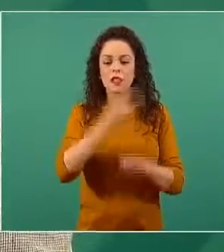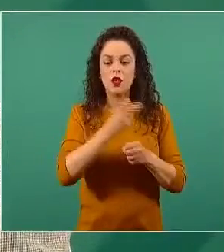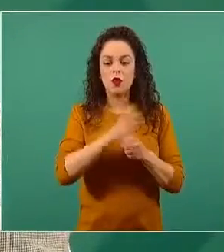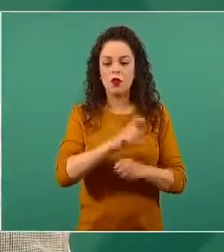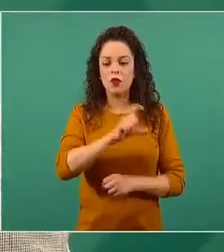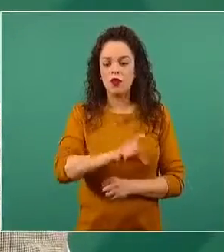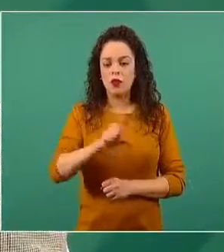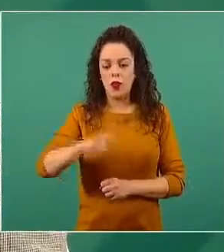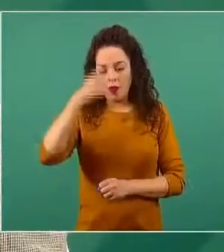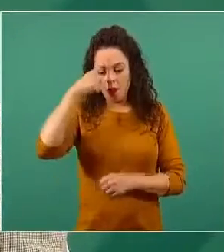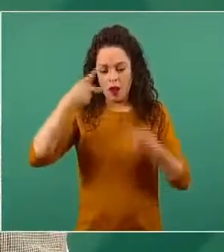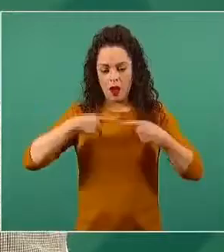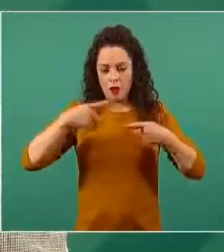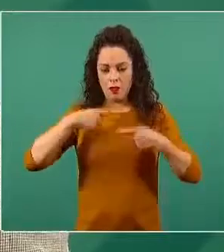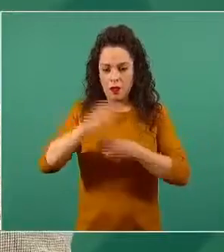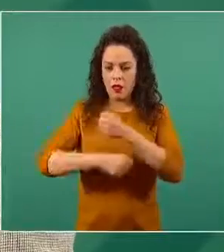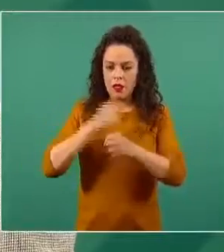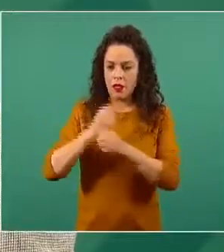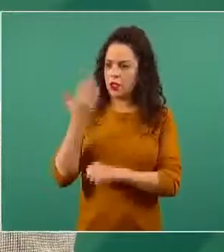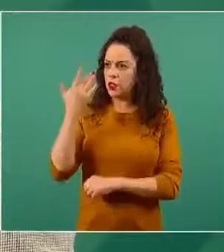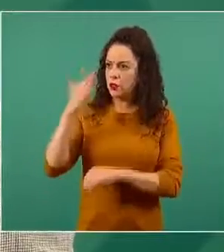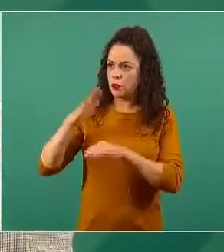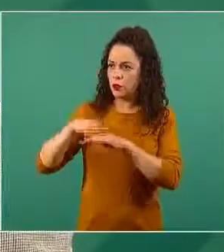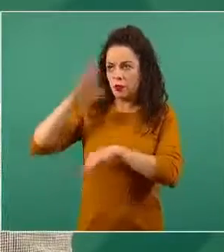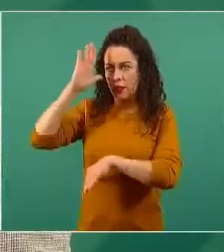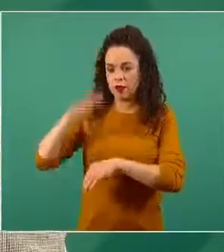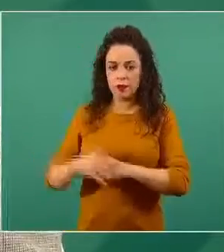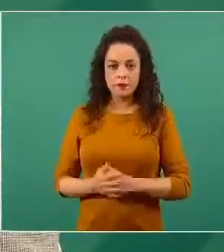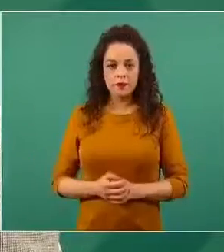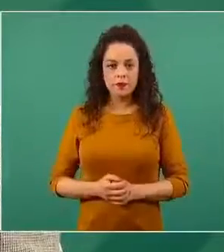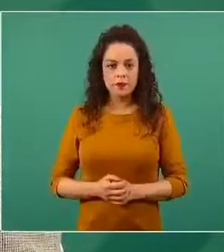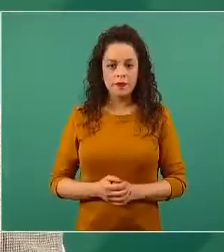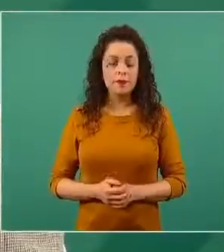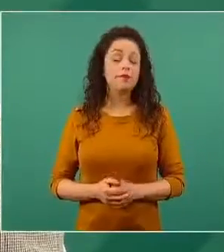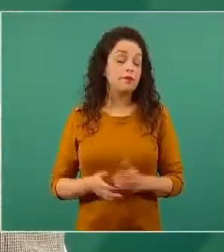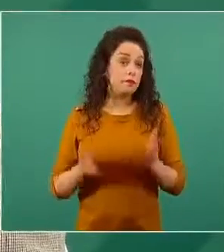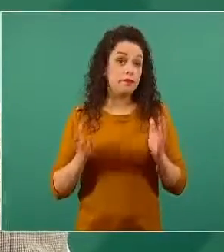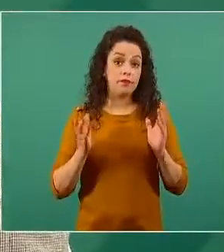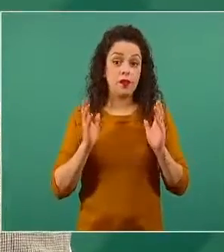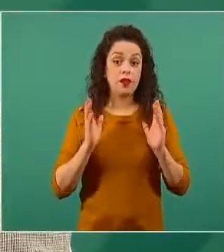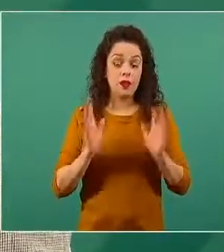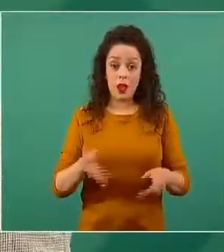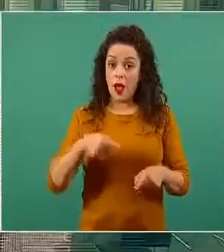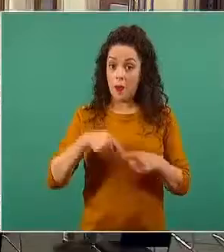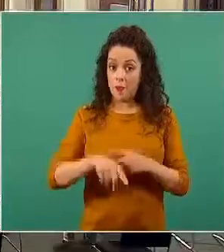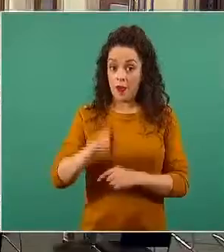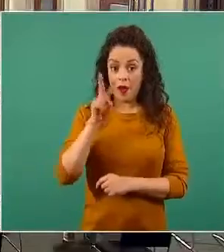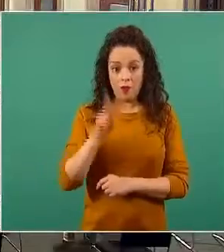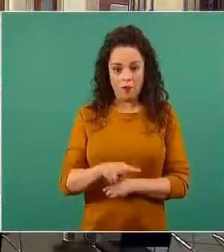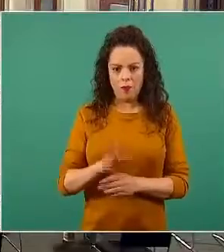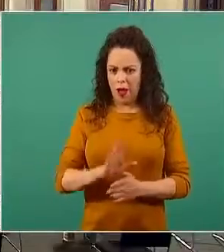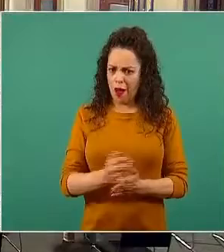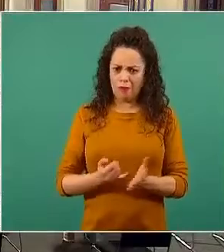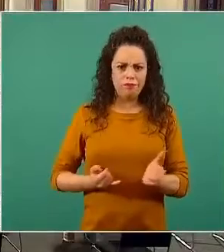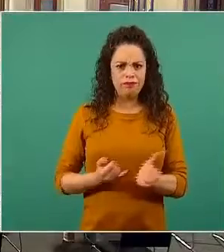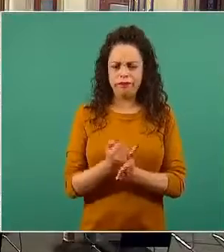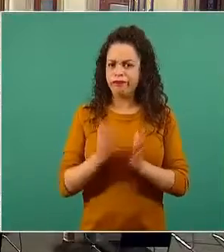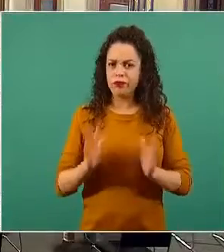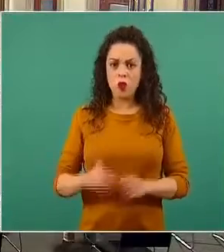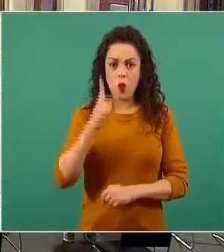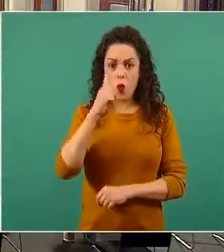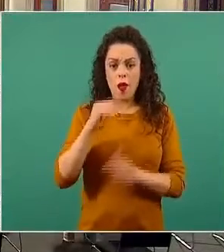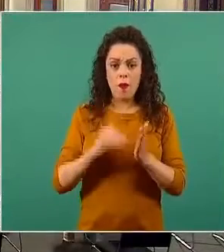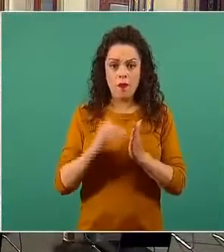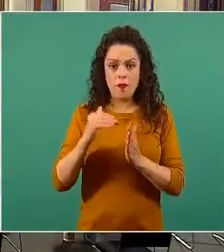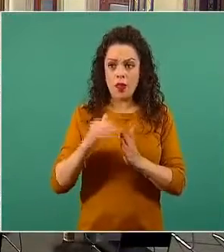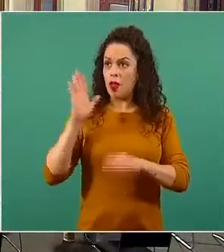personas de 50 y más. Hemos arrancado ya con un paso muy firme, muy definitivo, más de 1 millón de dosis en un